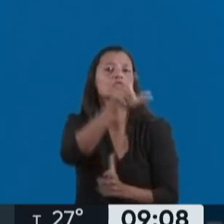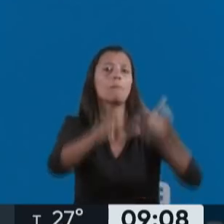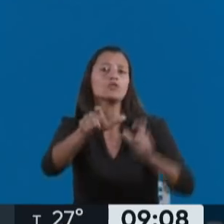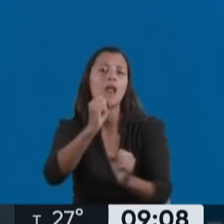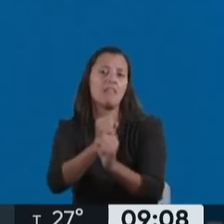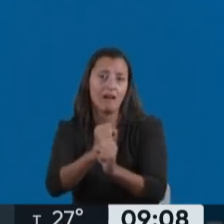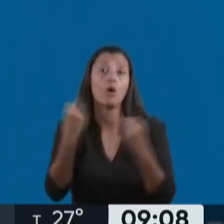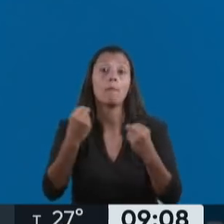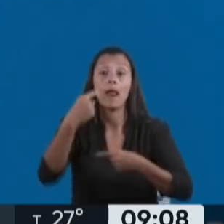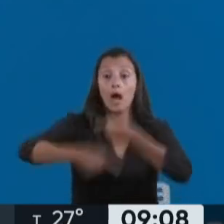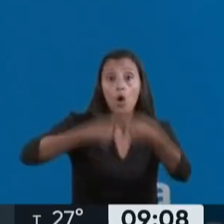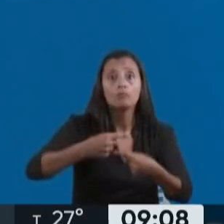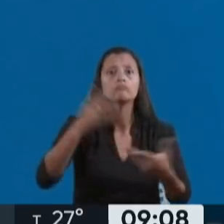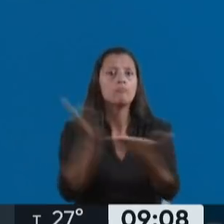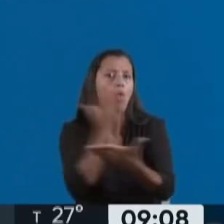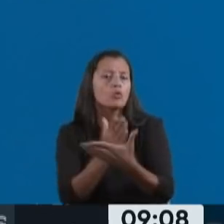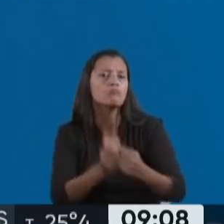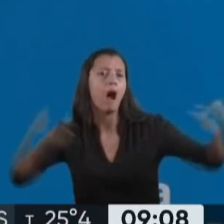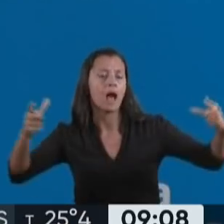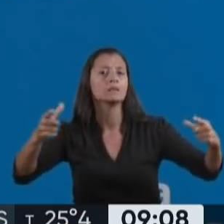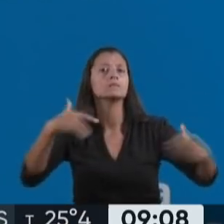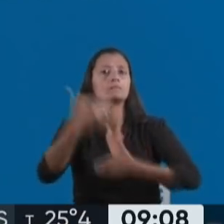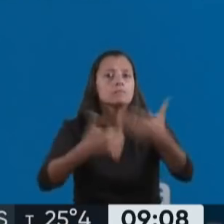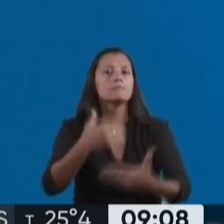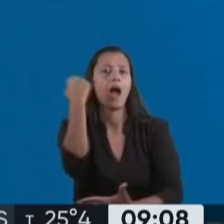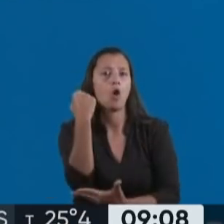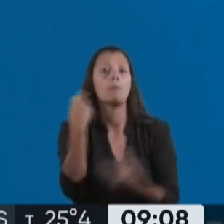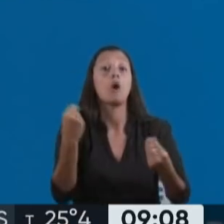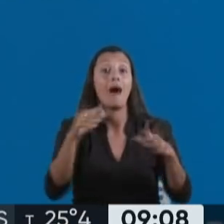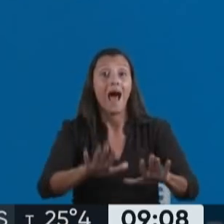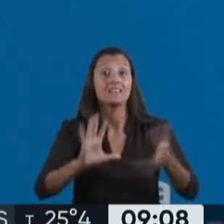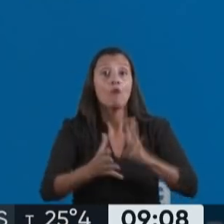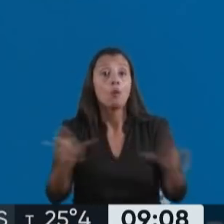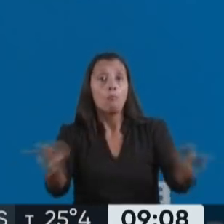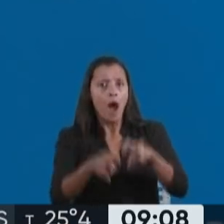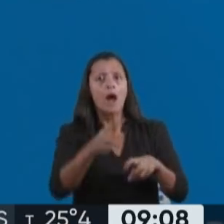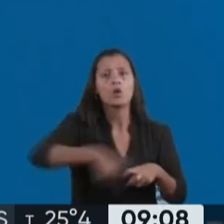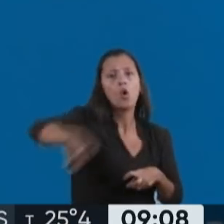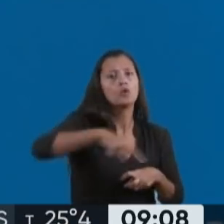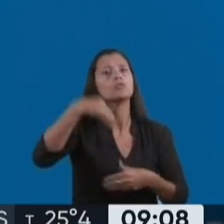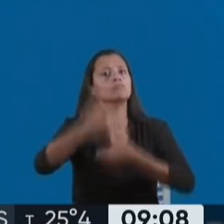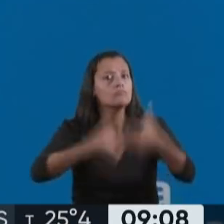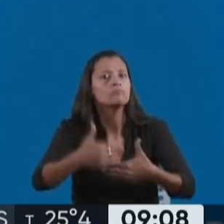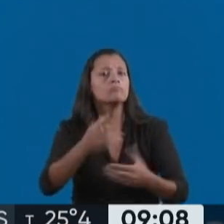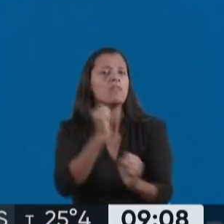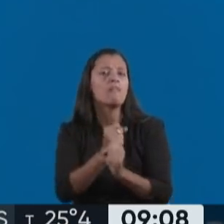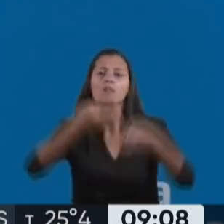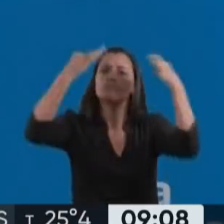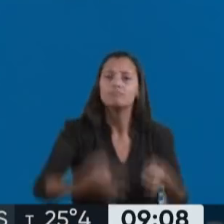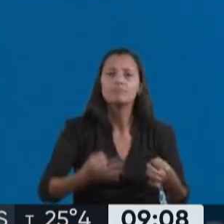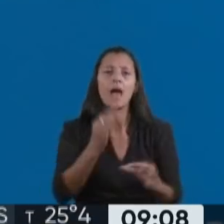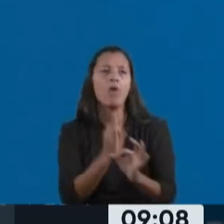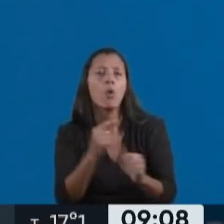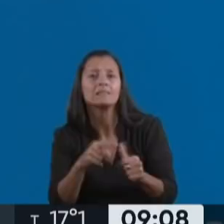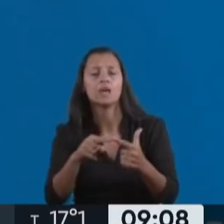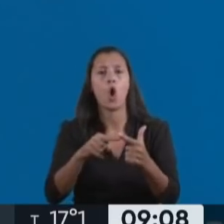todo que continúe la senda de la producción y del crecimiento para que podamos seguir llegando con empleo genuino, con trabajo, con